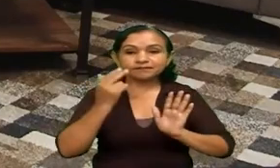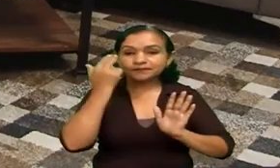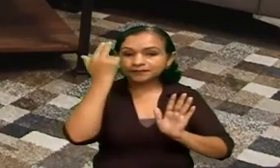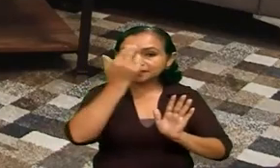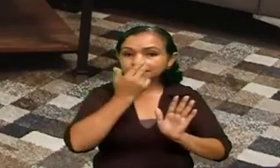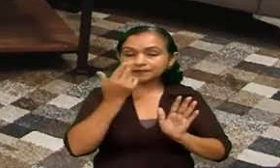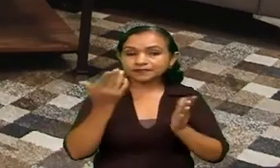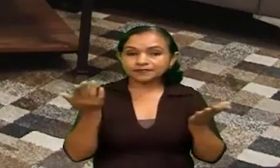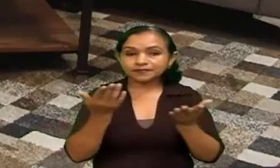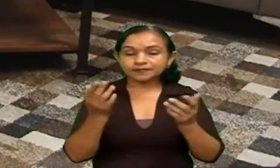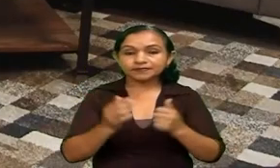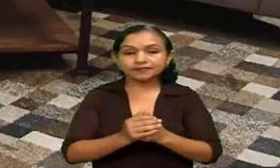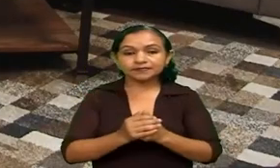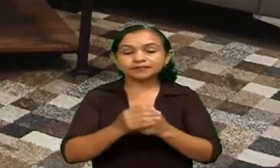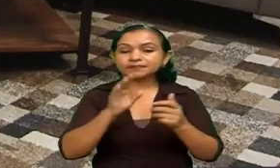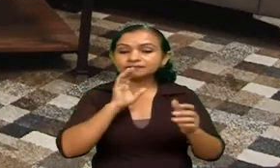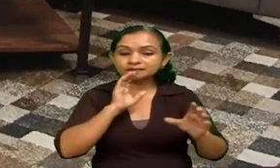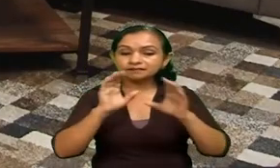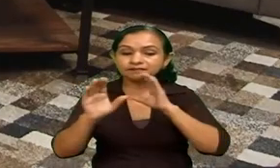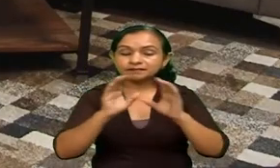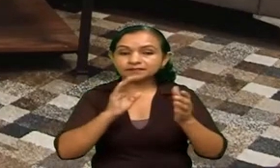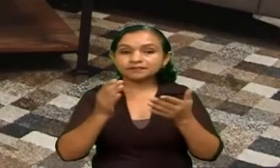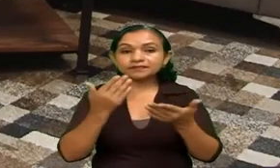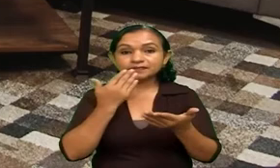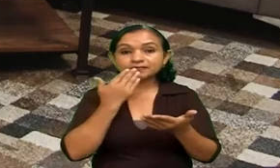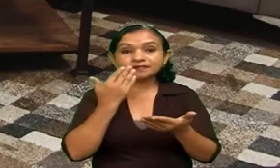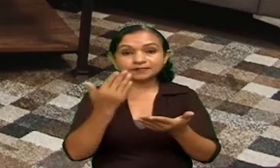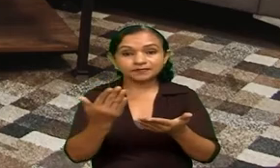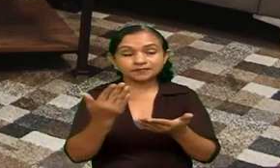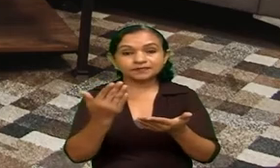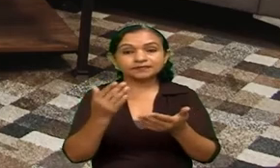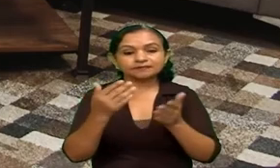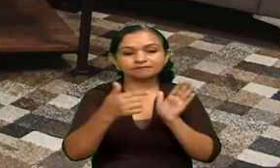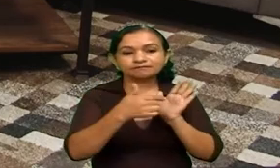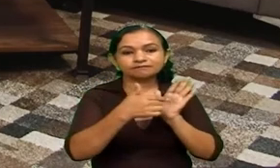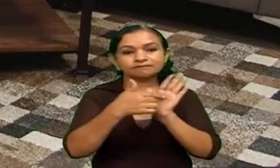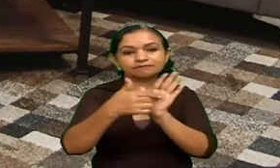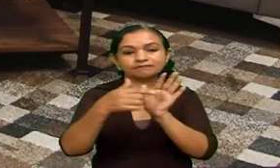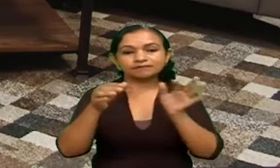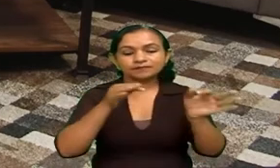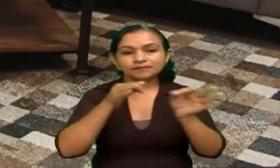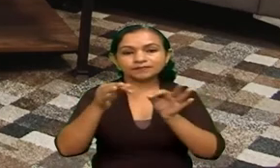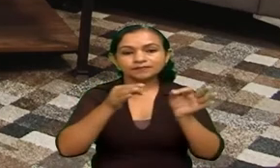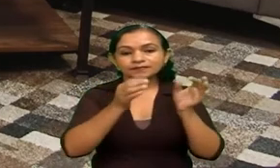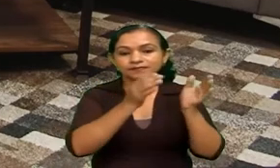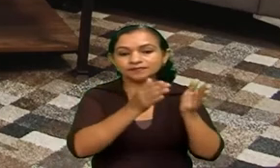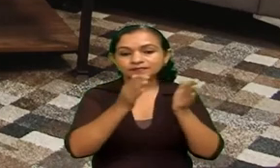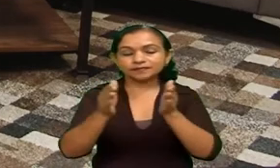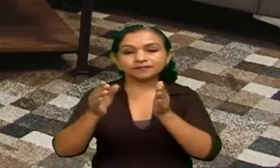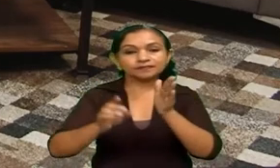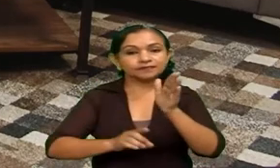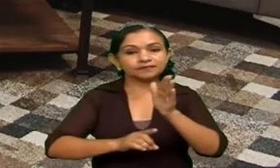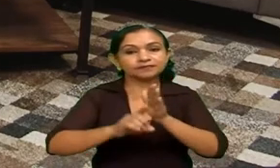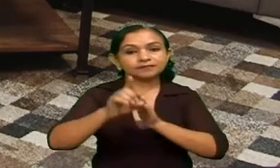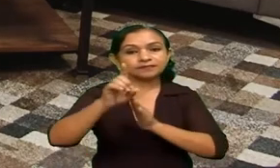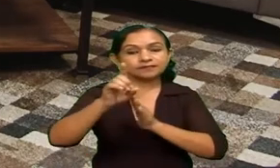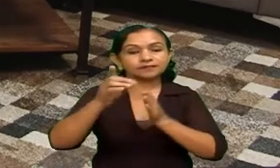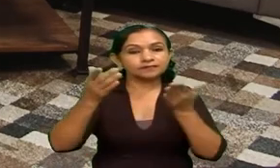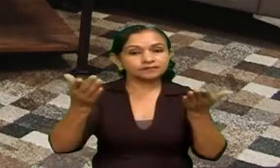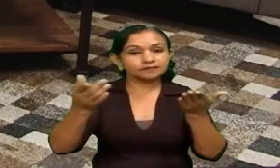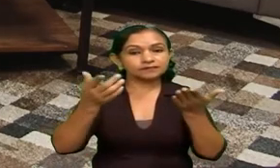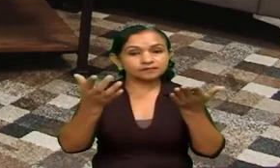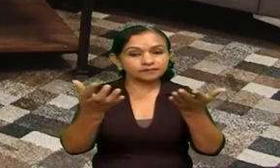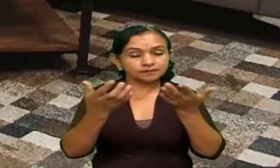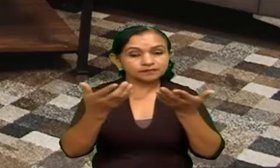que ha sido una conversación bastante ilustrativa sobre todo el proceso de avance. Pues si usted